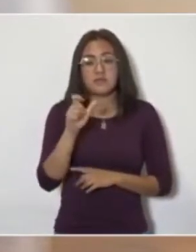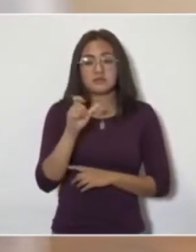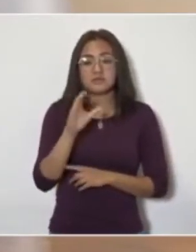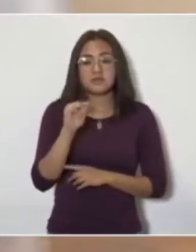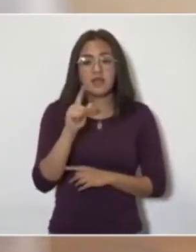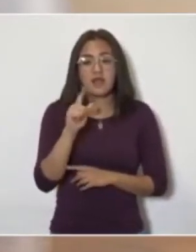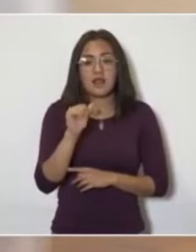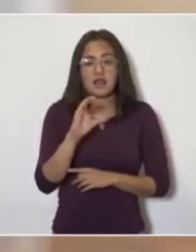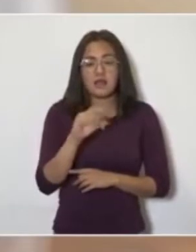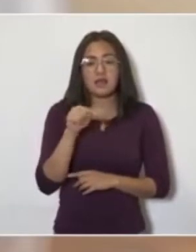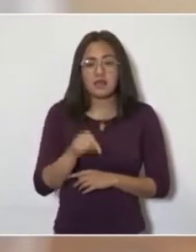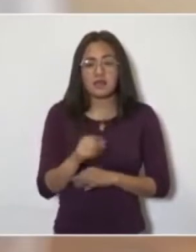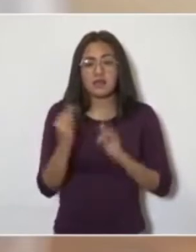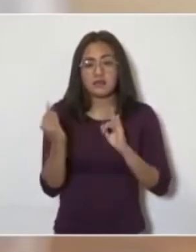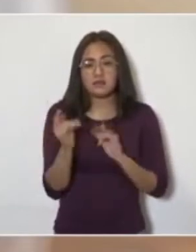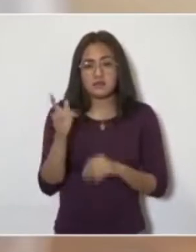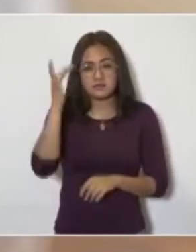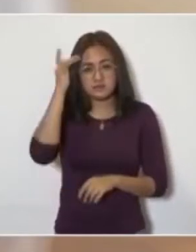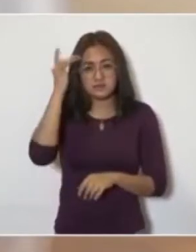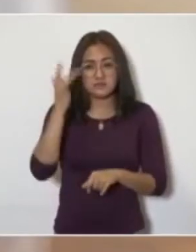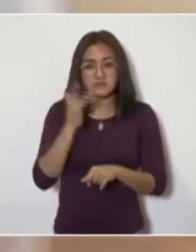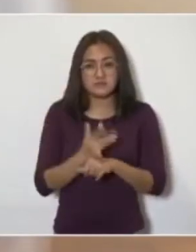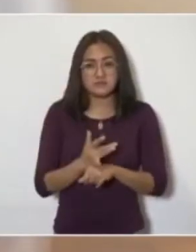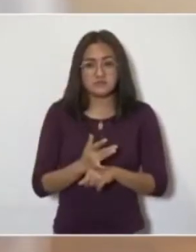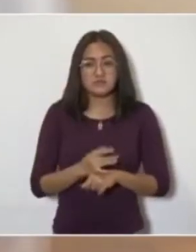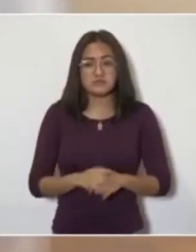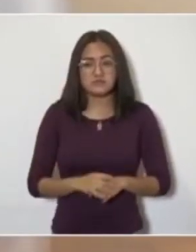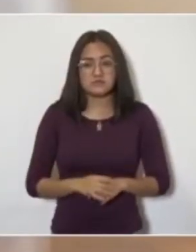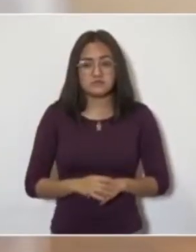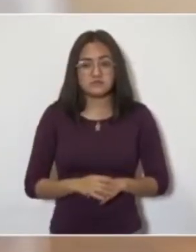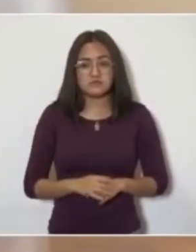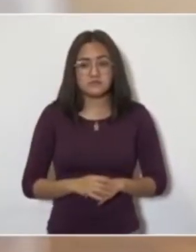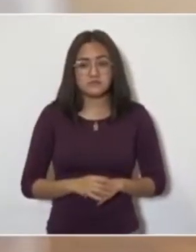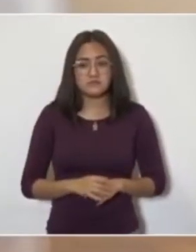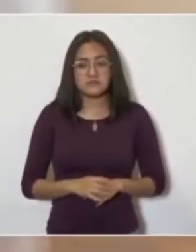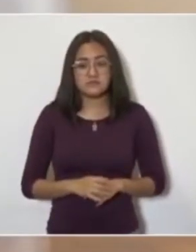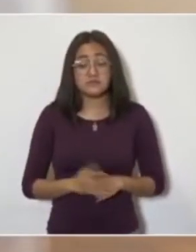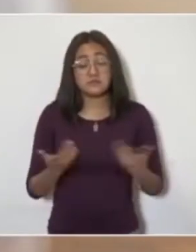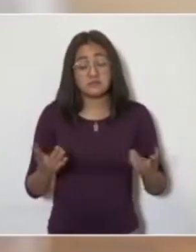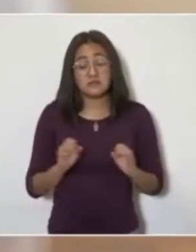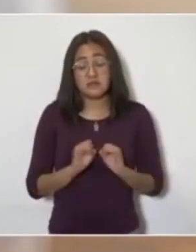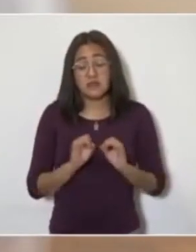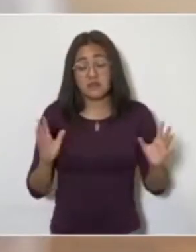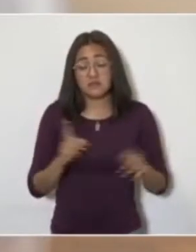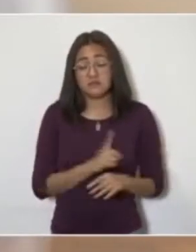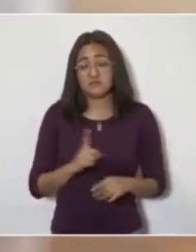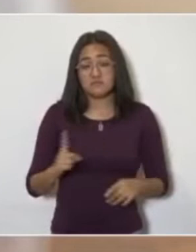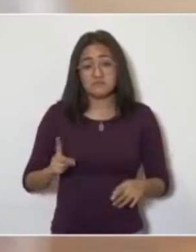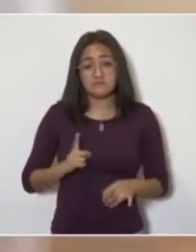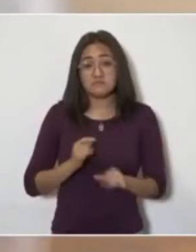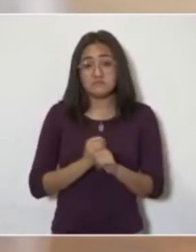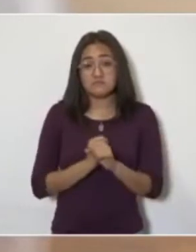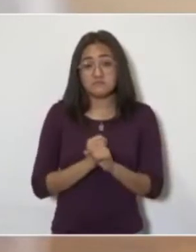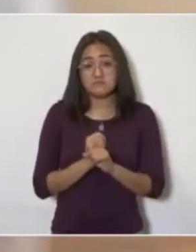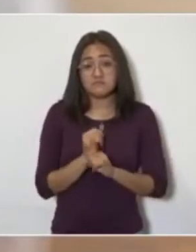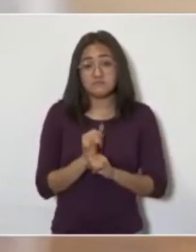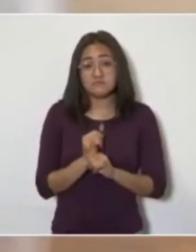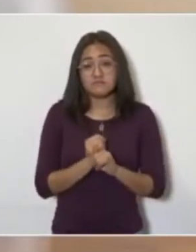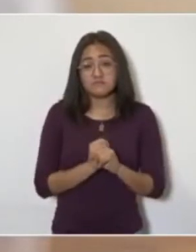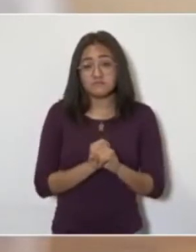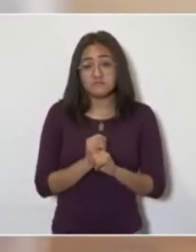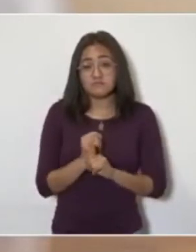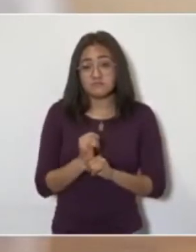junta auxiliar de San Martín Texmelucan y desde luego tiene que ser objeto de una